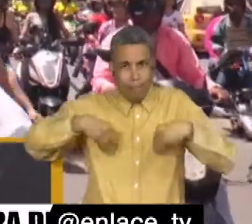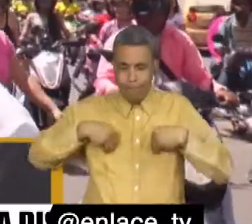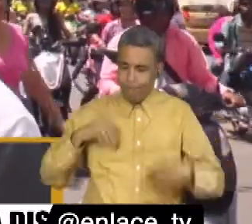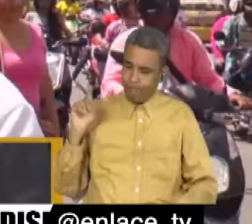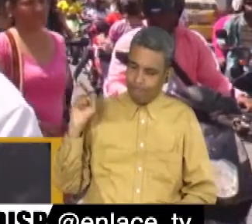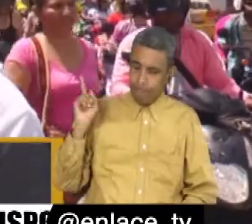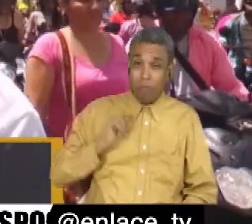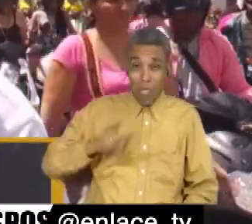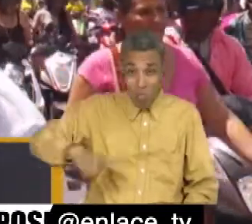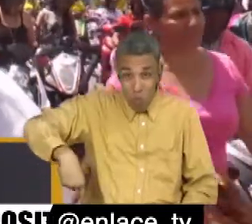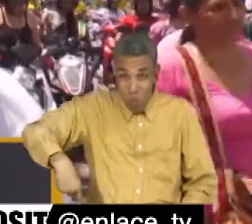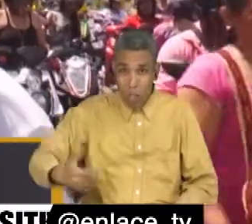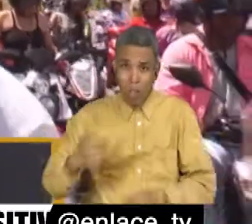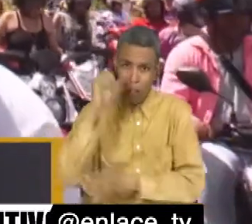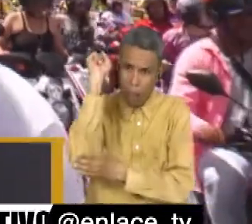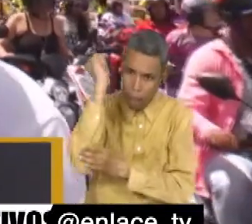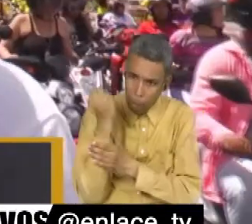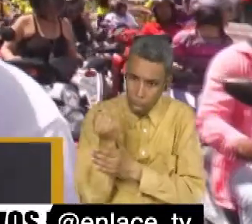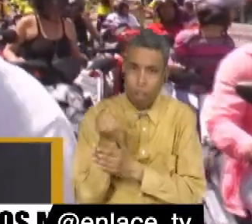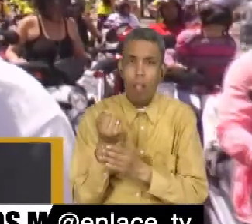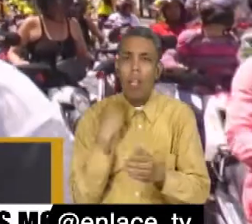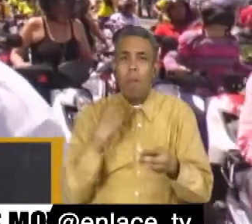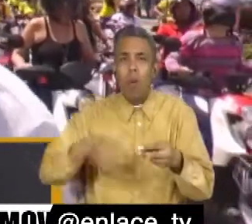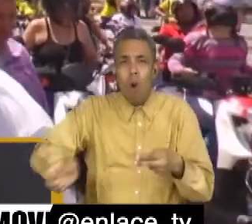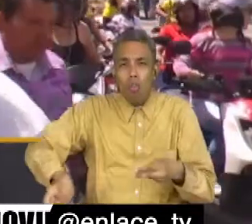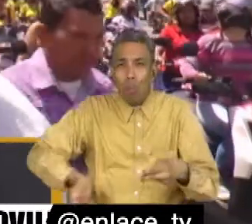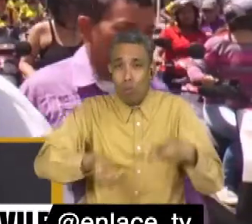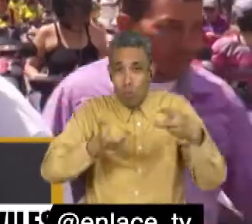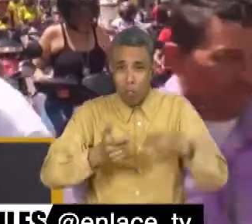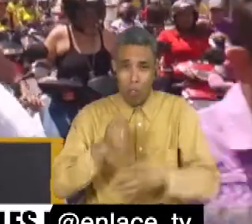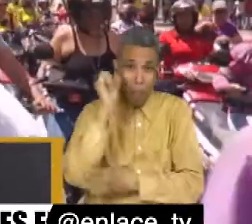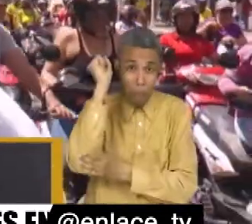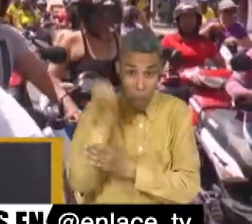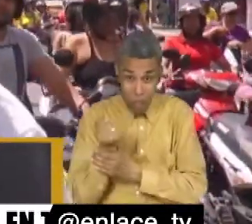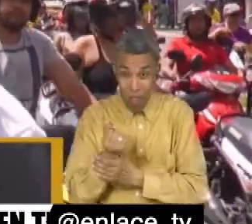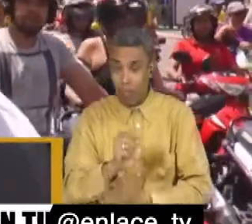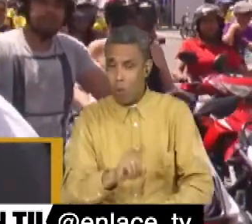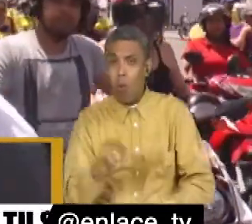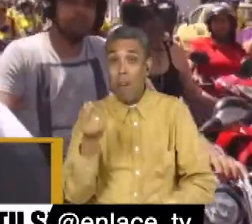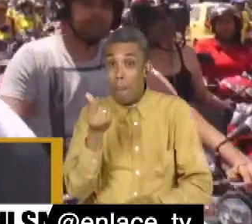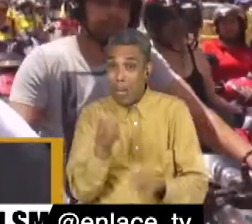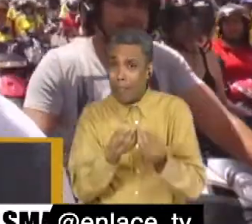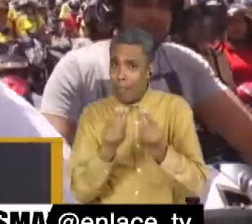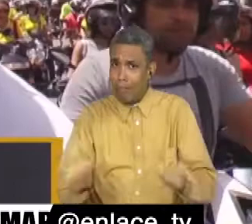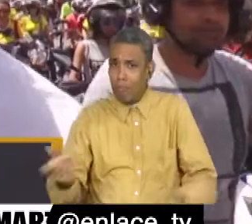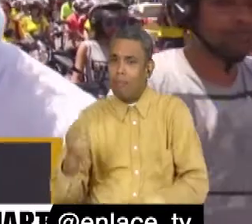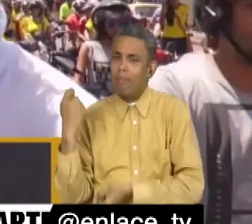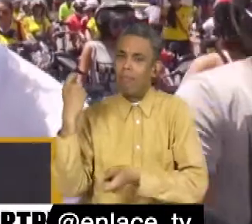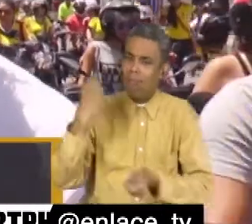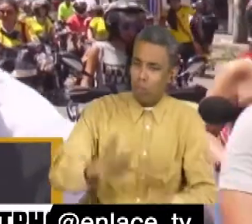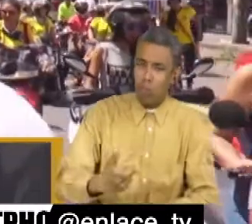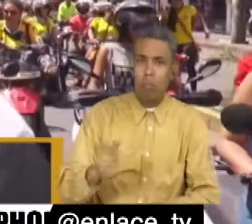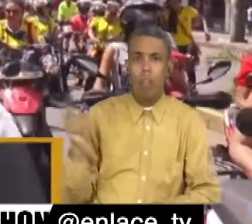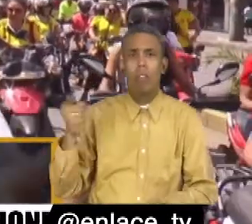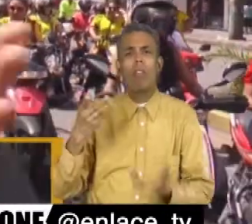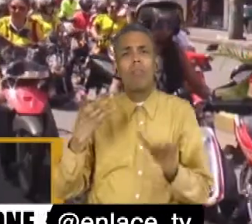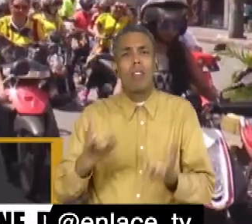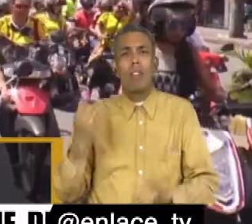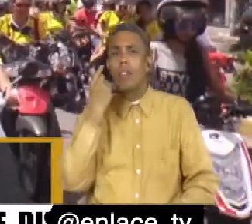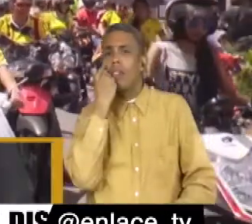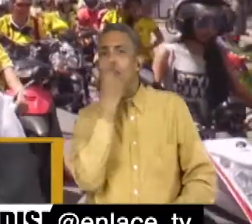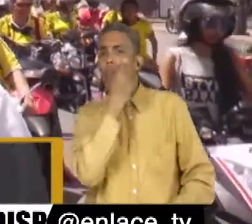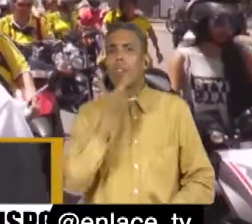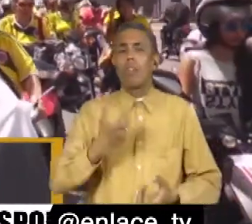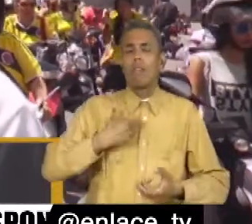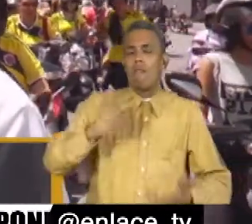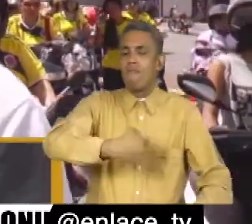escuela. Queremos una escuela de calidad, y una escuela de cualidad se hace con recursos, y hoy nos los quieren quitar. En 15